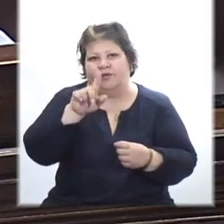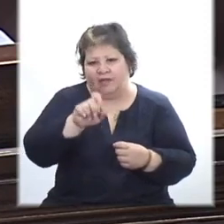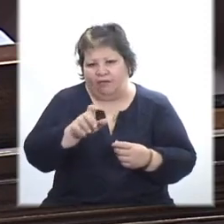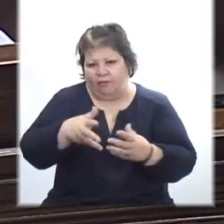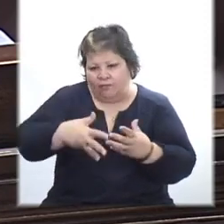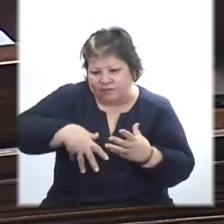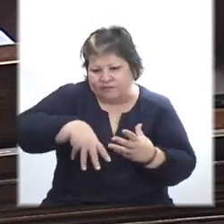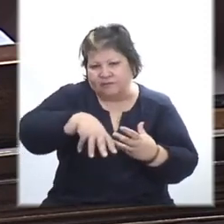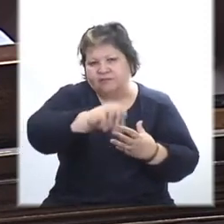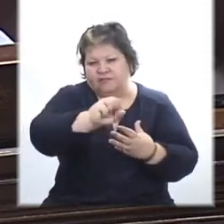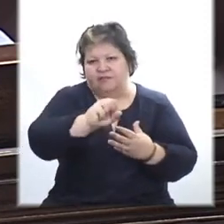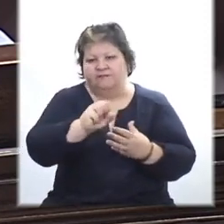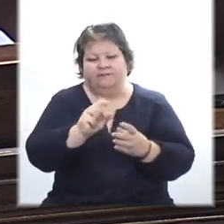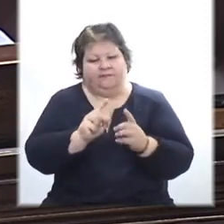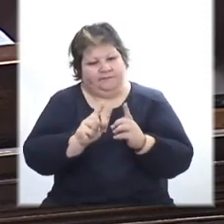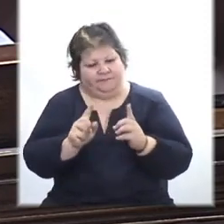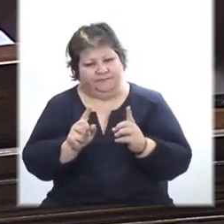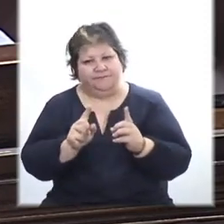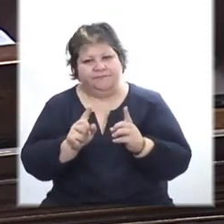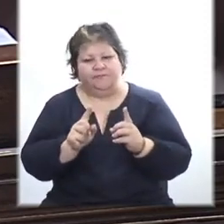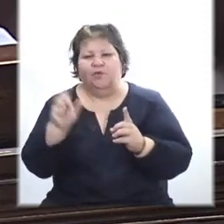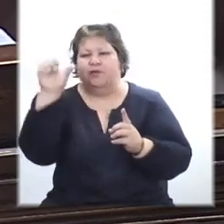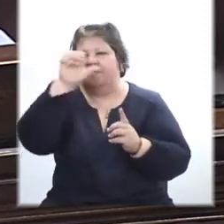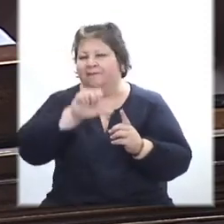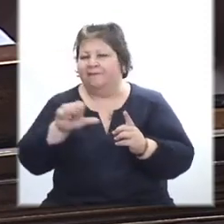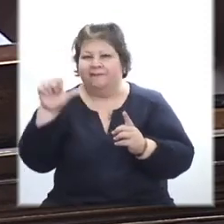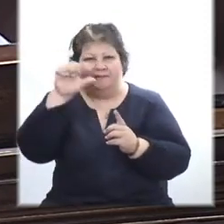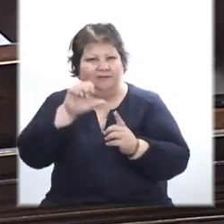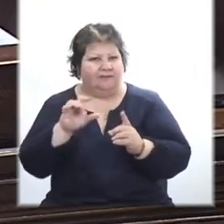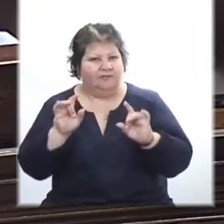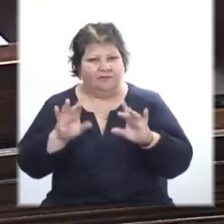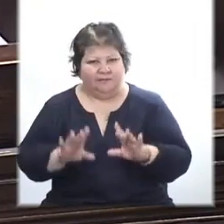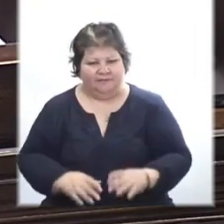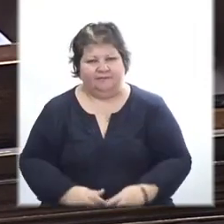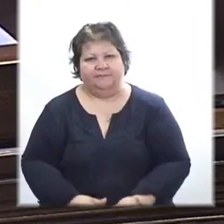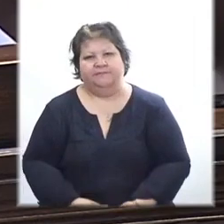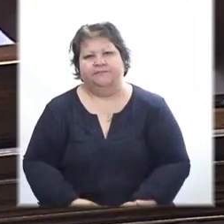sino también por parte de las empresas.